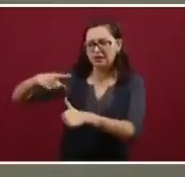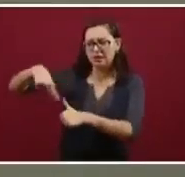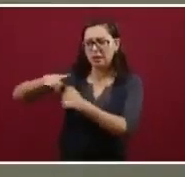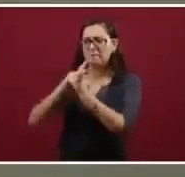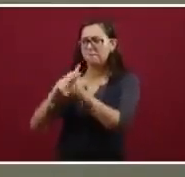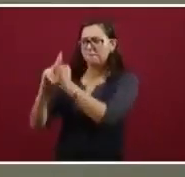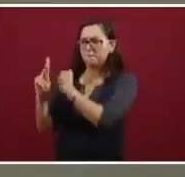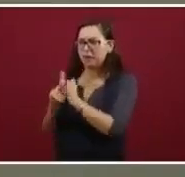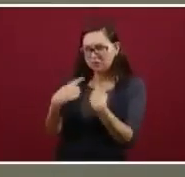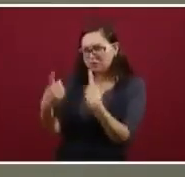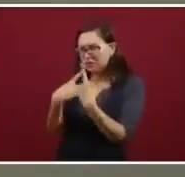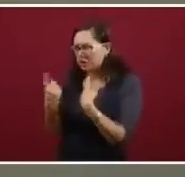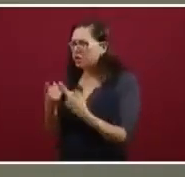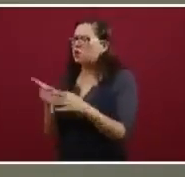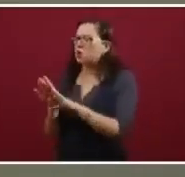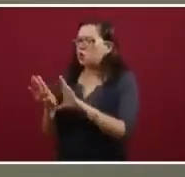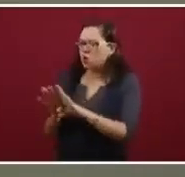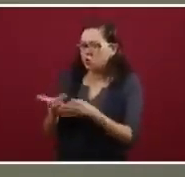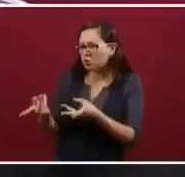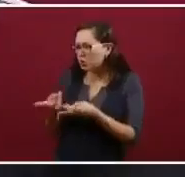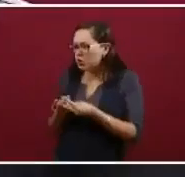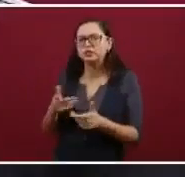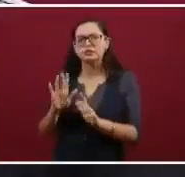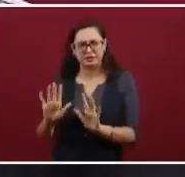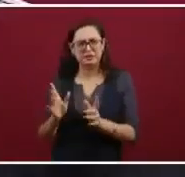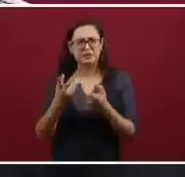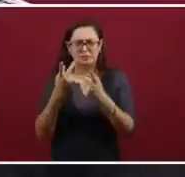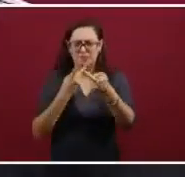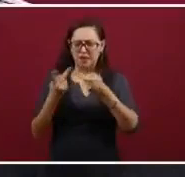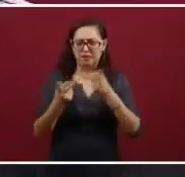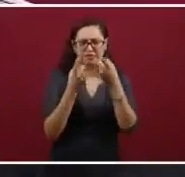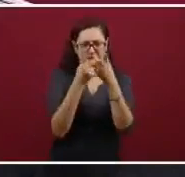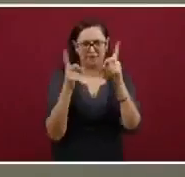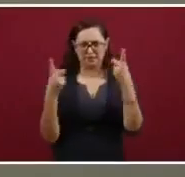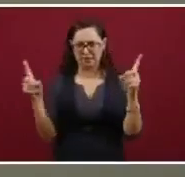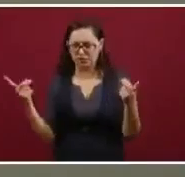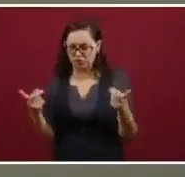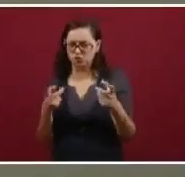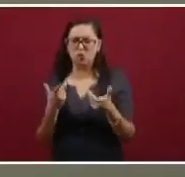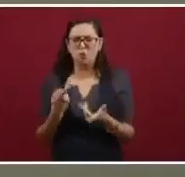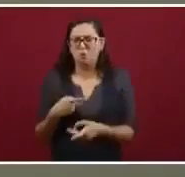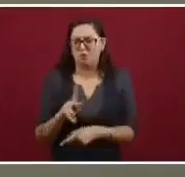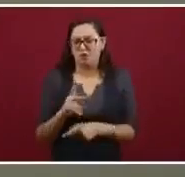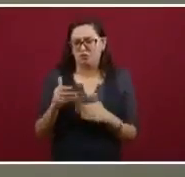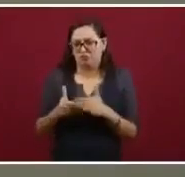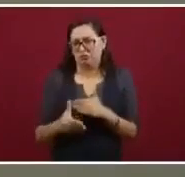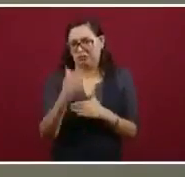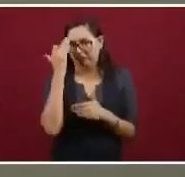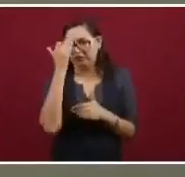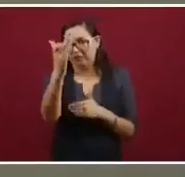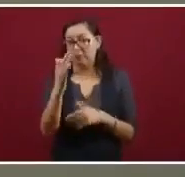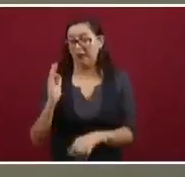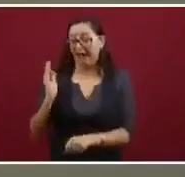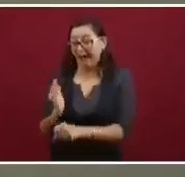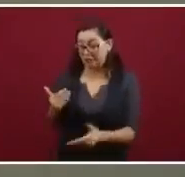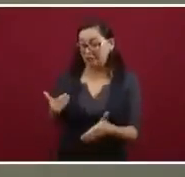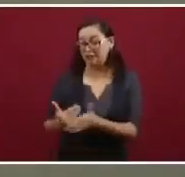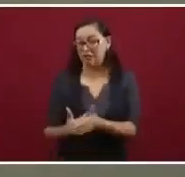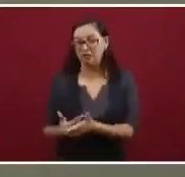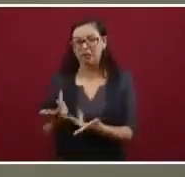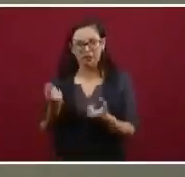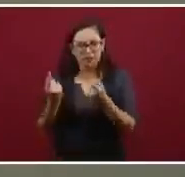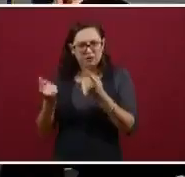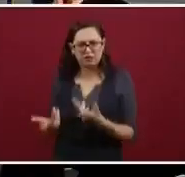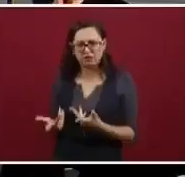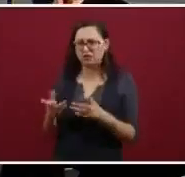al corto plazo? Sabemos que respaldan su plan de desarrollo, pero así a bote pronto, ¿qué están haciendo? ¿Cuál es su parte en